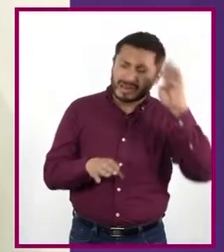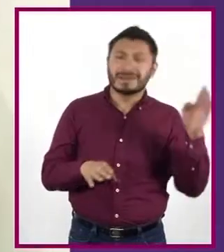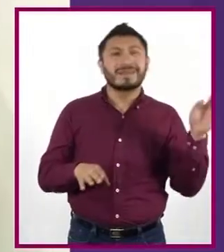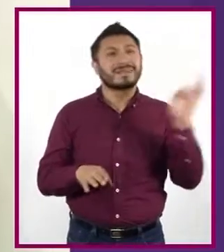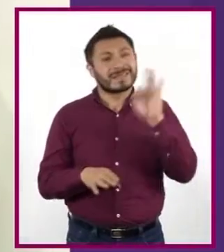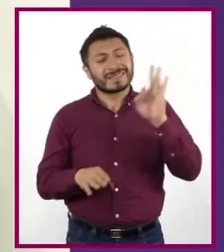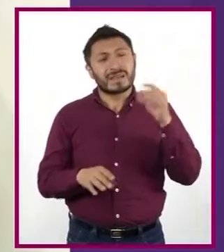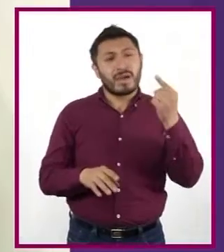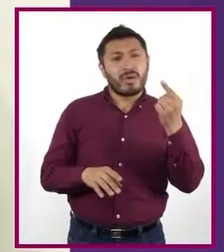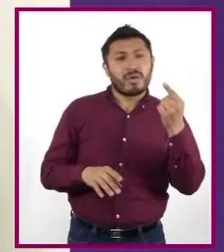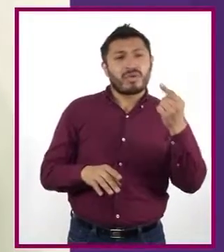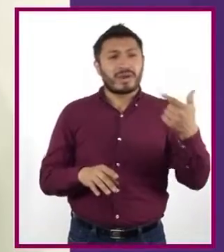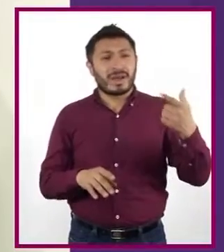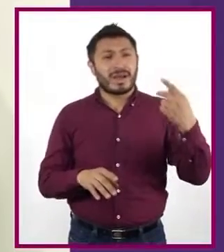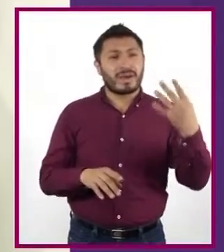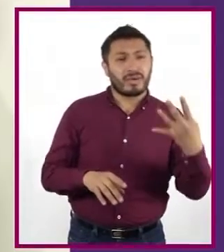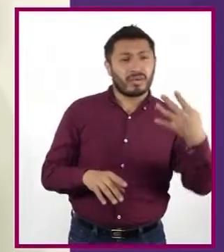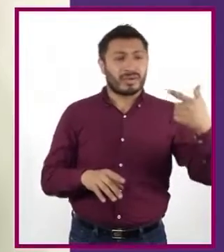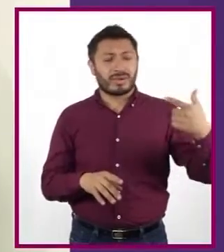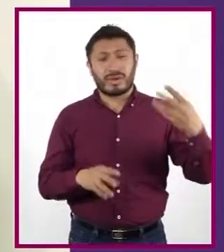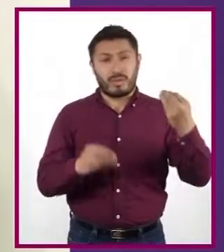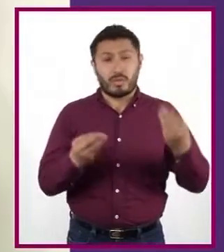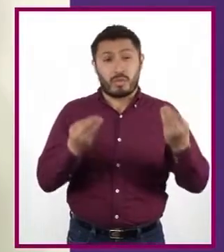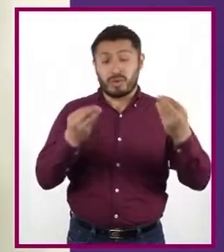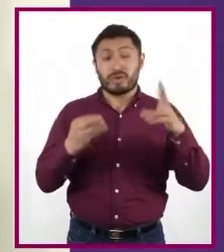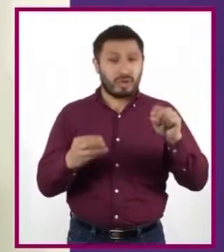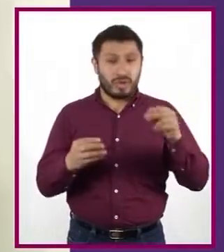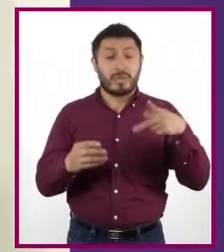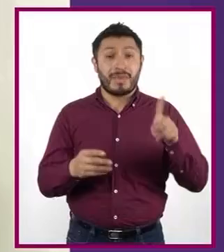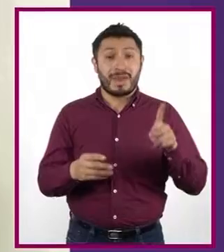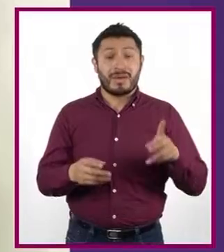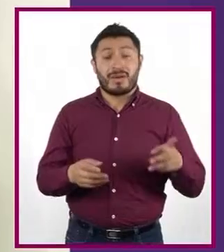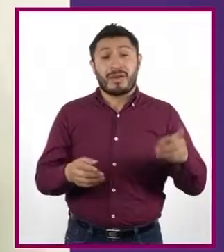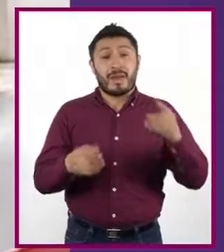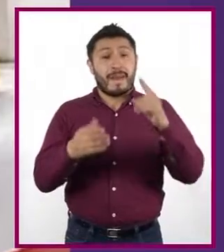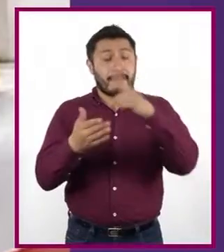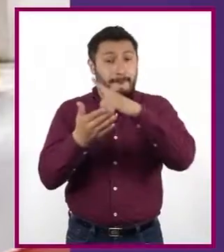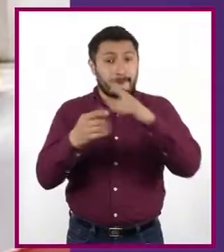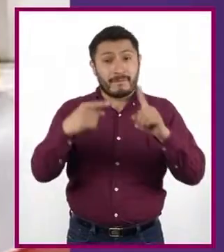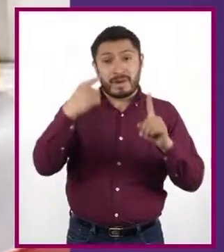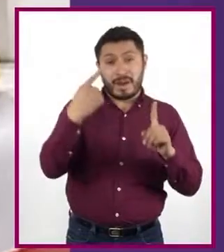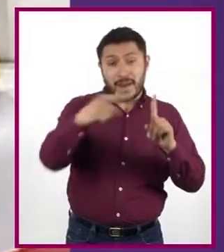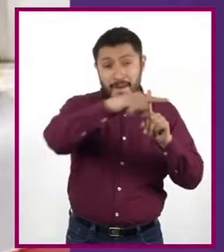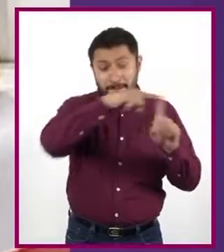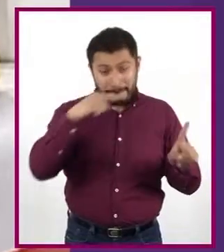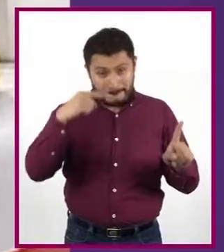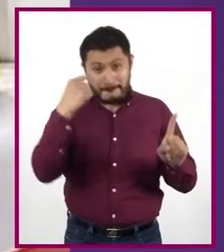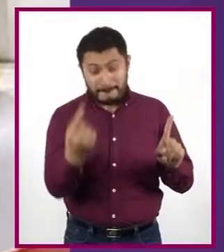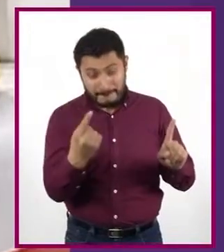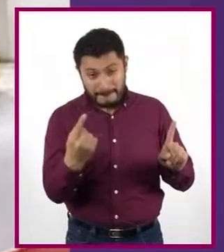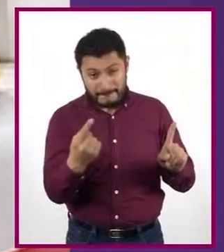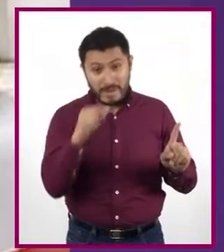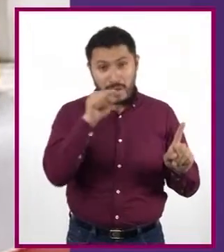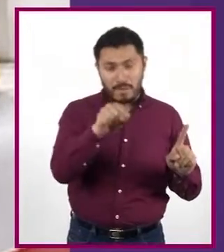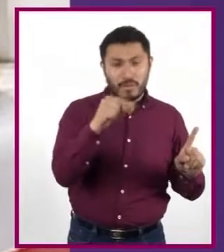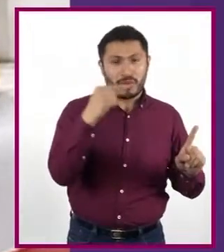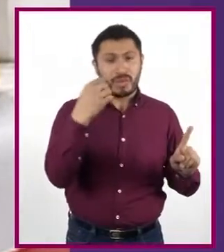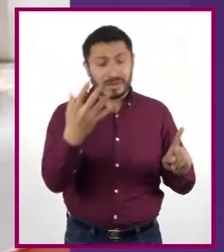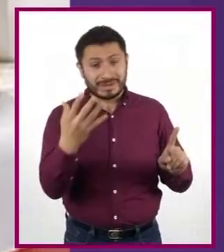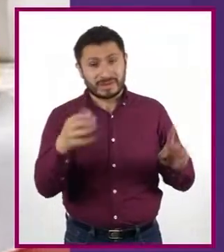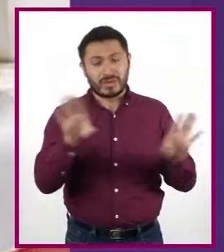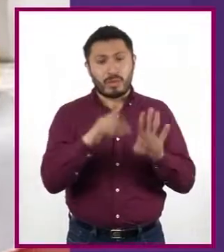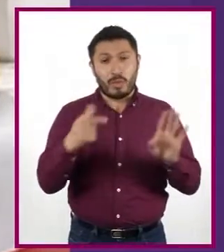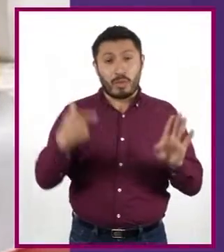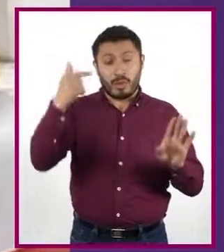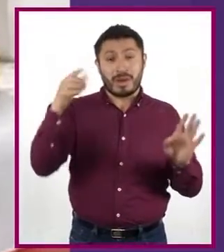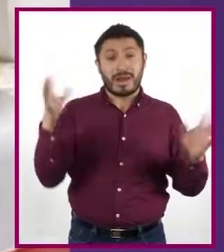tal vez 1 grado, tal vez 4 grados no es mucho, pero resulta que medio grado, un incremento de temperatura, puede ocasionar que se derrita